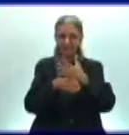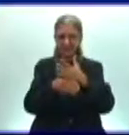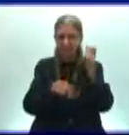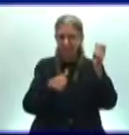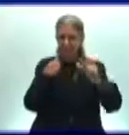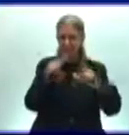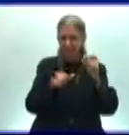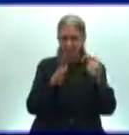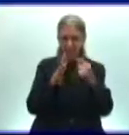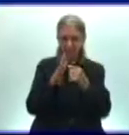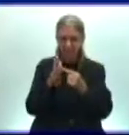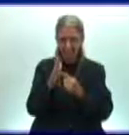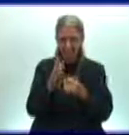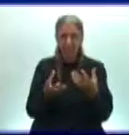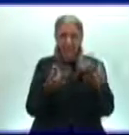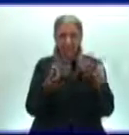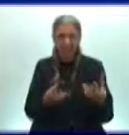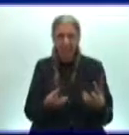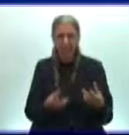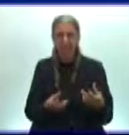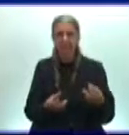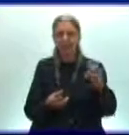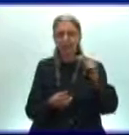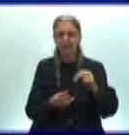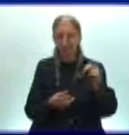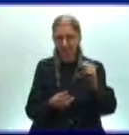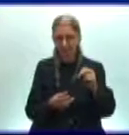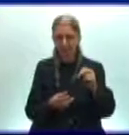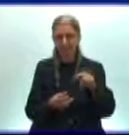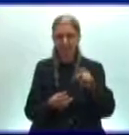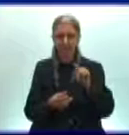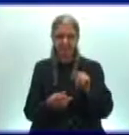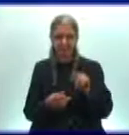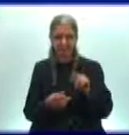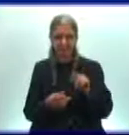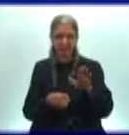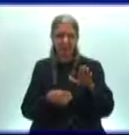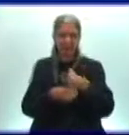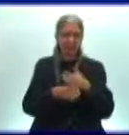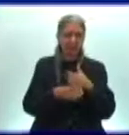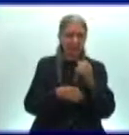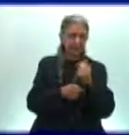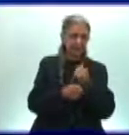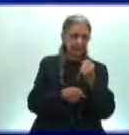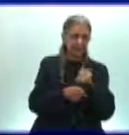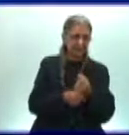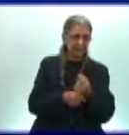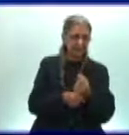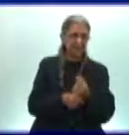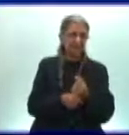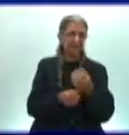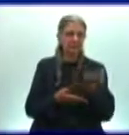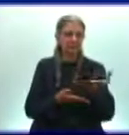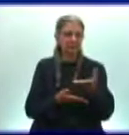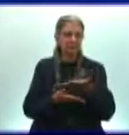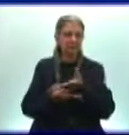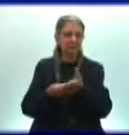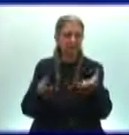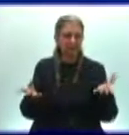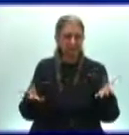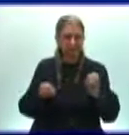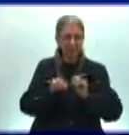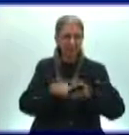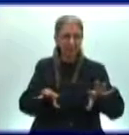del elemento y la carga nuclear. Fíjense que van a trabajar indistintamente con el diagrama de distribución y